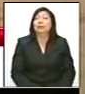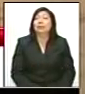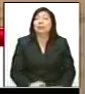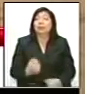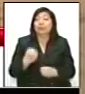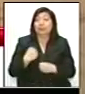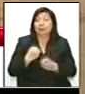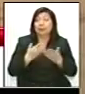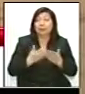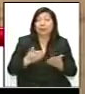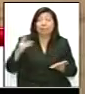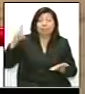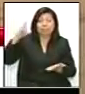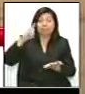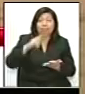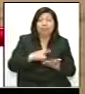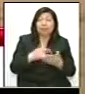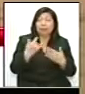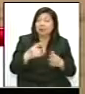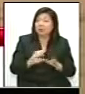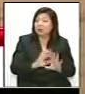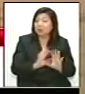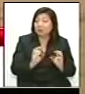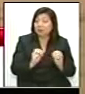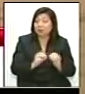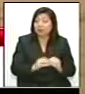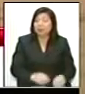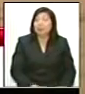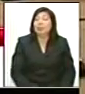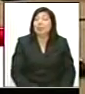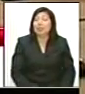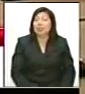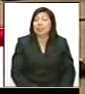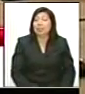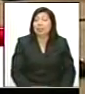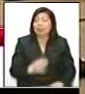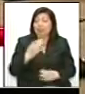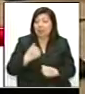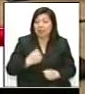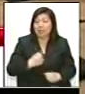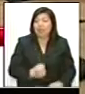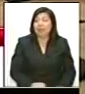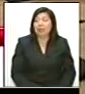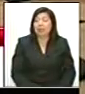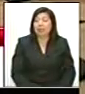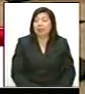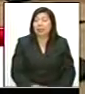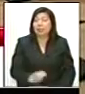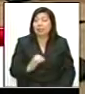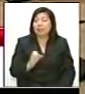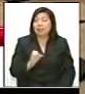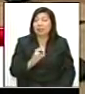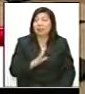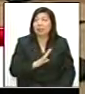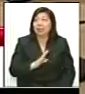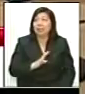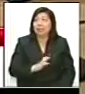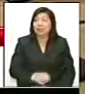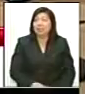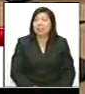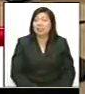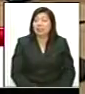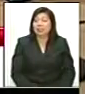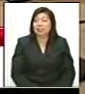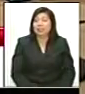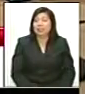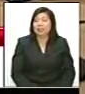Ejército, Marina, Aviación, ya está conciliado. Ahora hay que conciliar Fuerzas Armadas con sector civil del Estado.